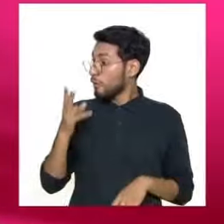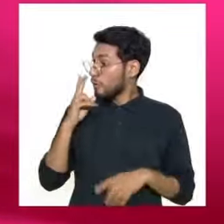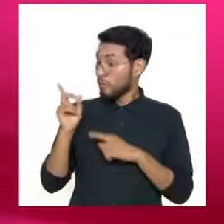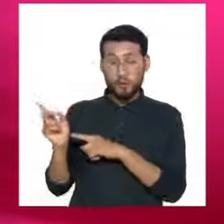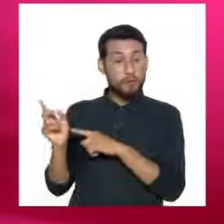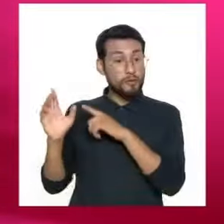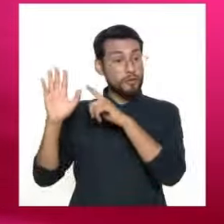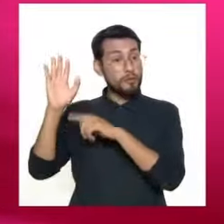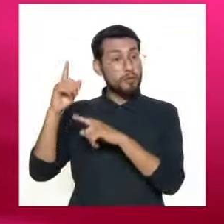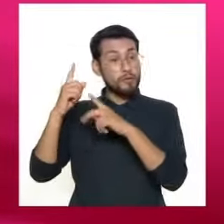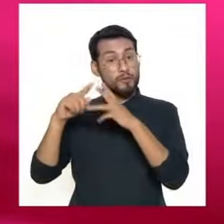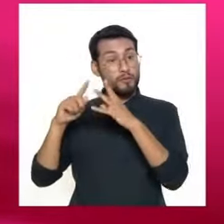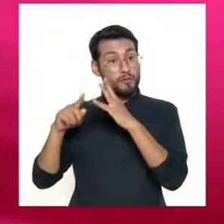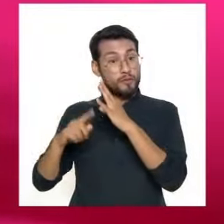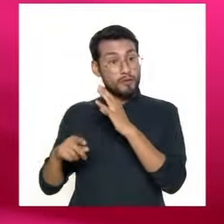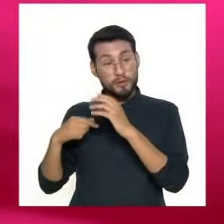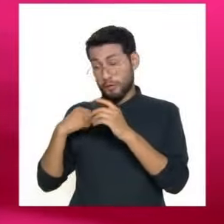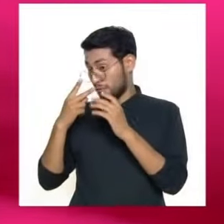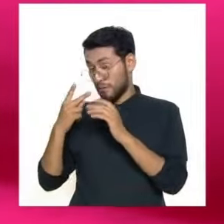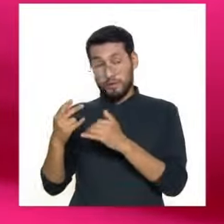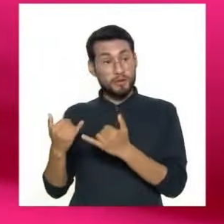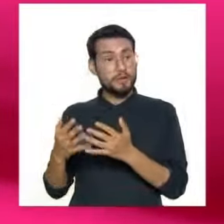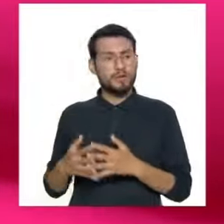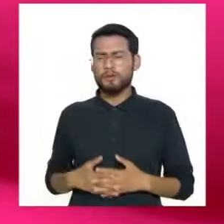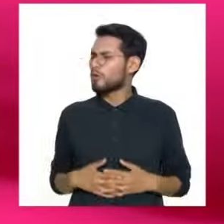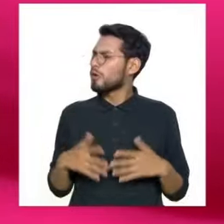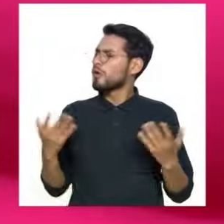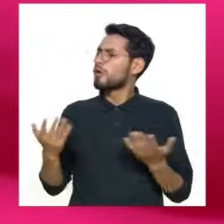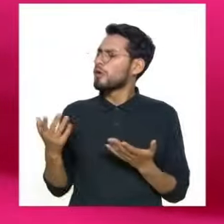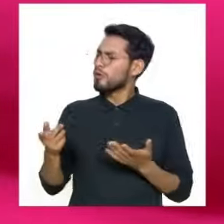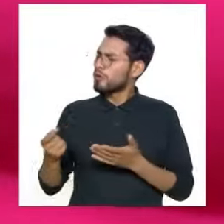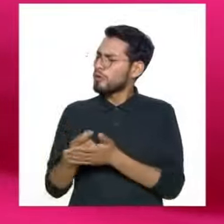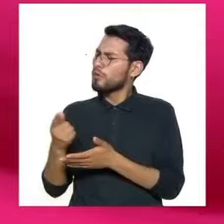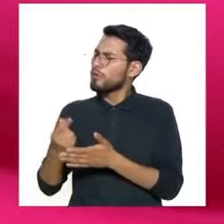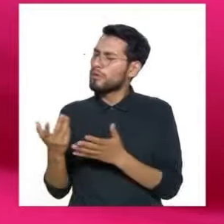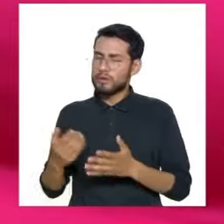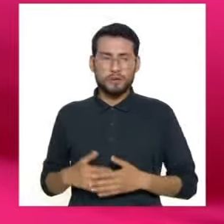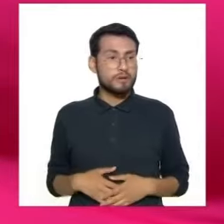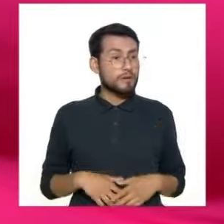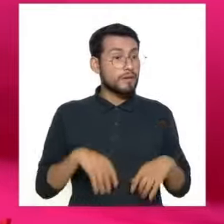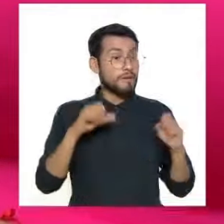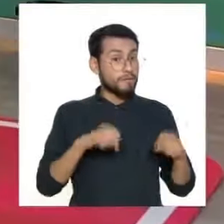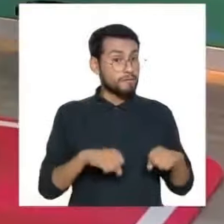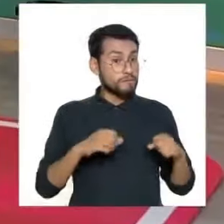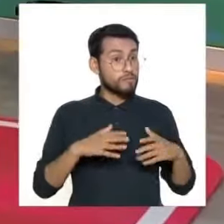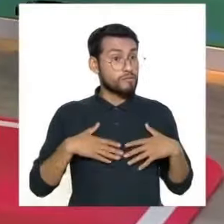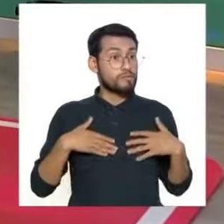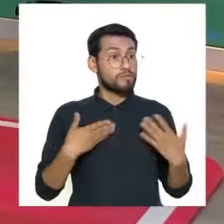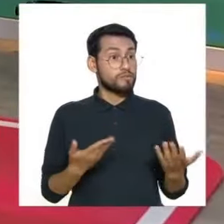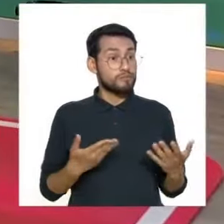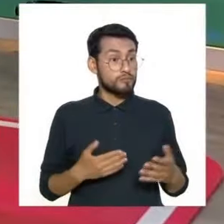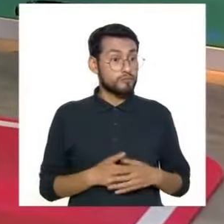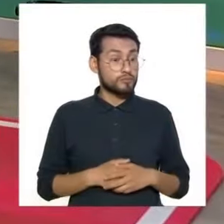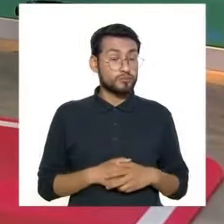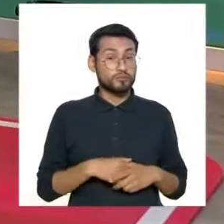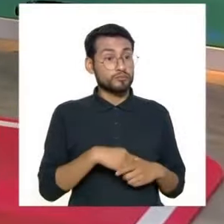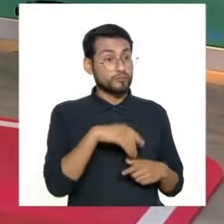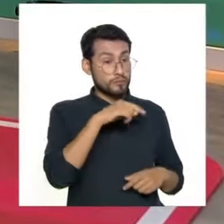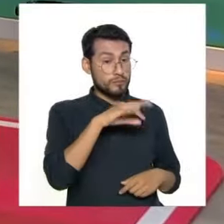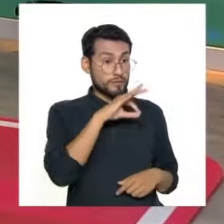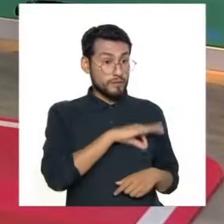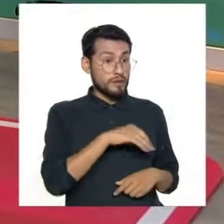mira la cantidad de variedad que además nos han mostrado hoy día dónde podemos encontrar estos productos para poder este en esta parte